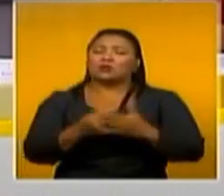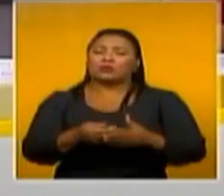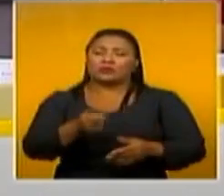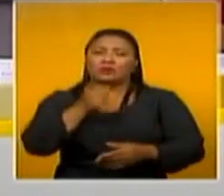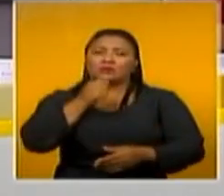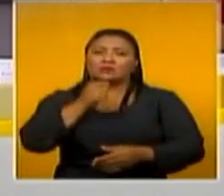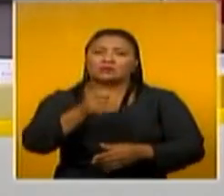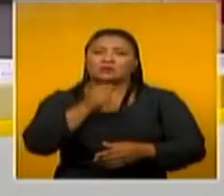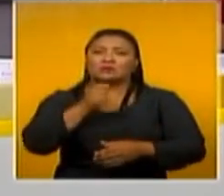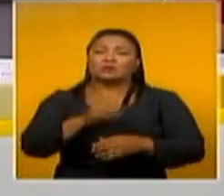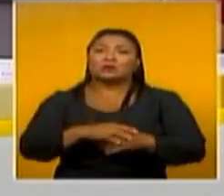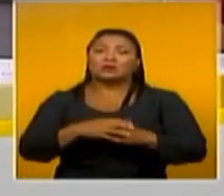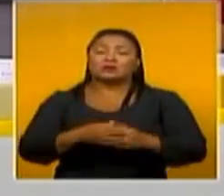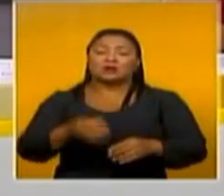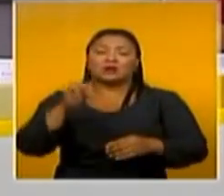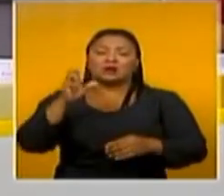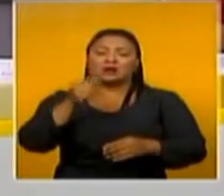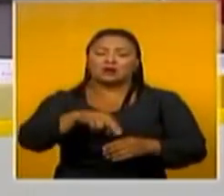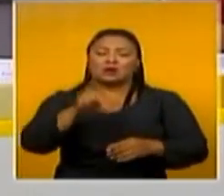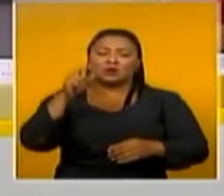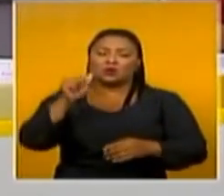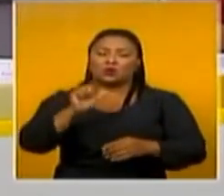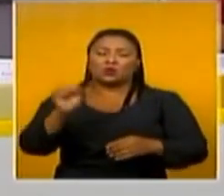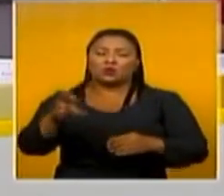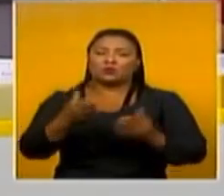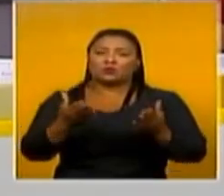entrevista realizada aquí en Canal 1 y Sonorama.